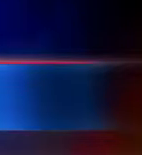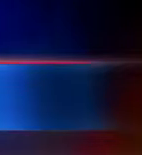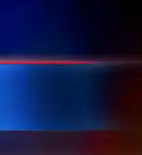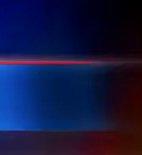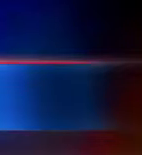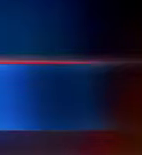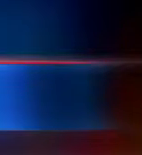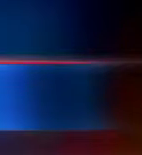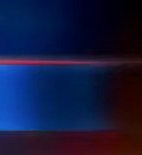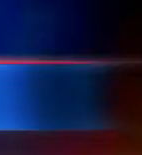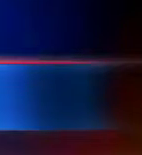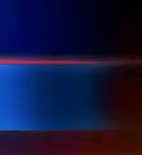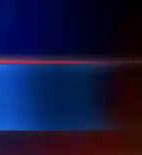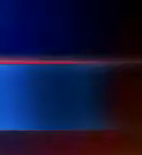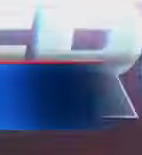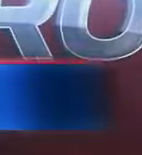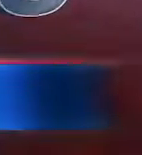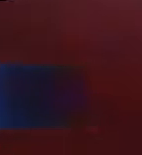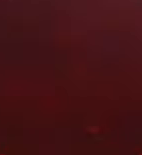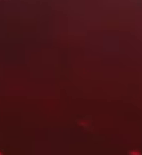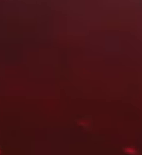Recopa Sudamericana en Quito.